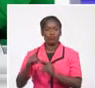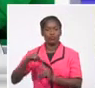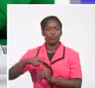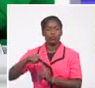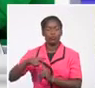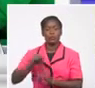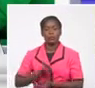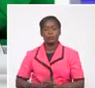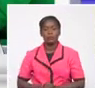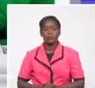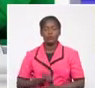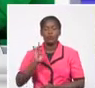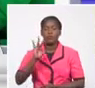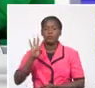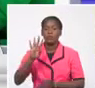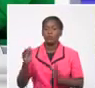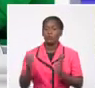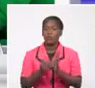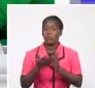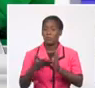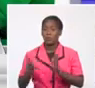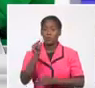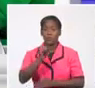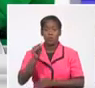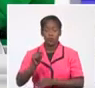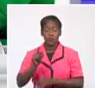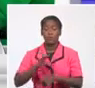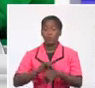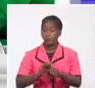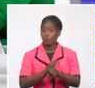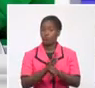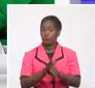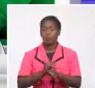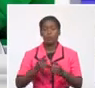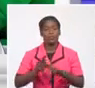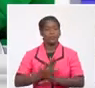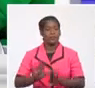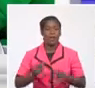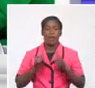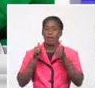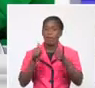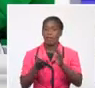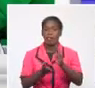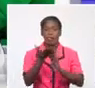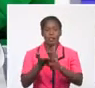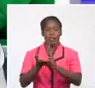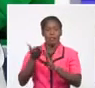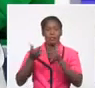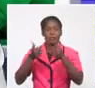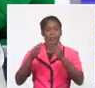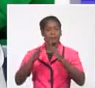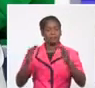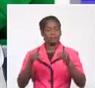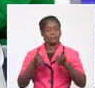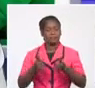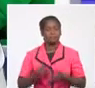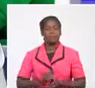84.114 personas que han tenido COVID-19 en Cuba y se han recuperado de la enfermedad. Es